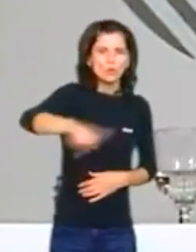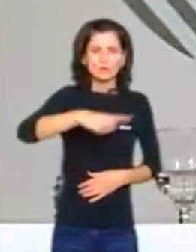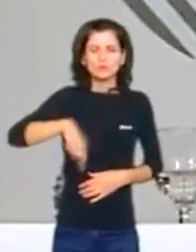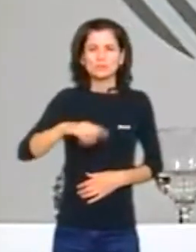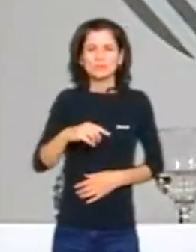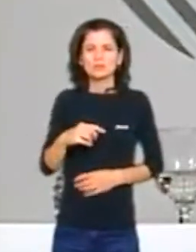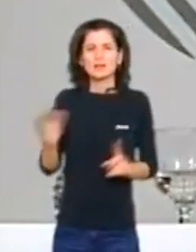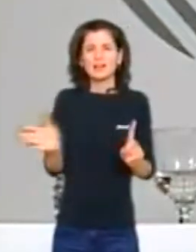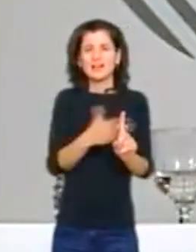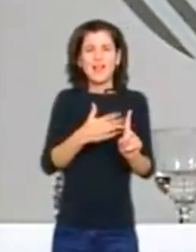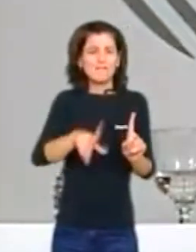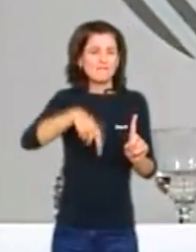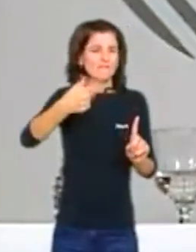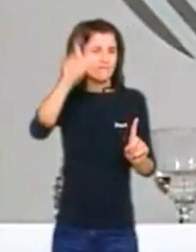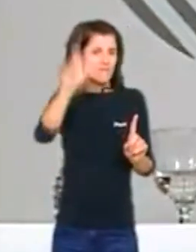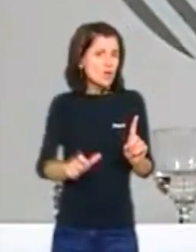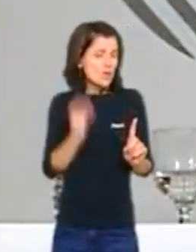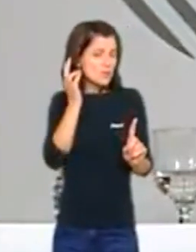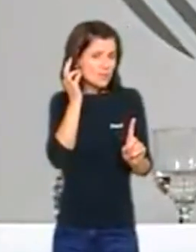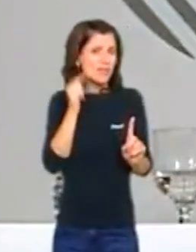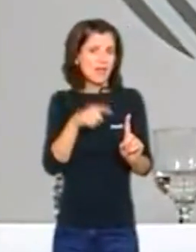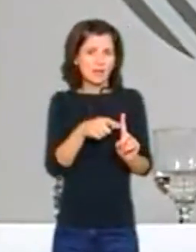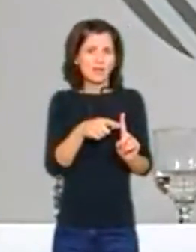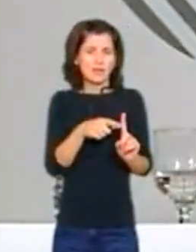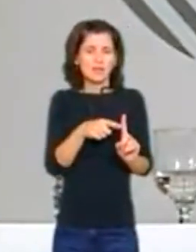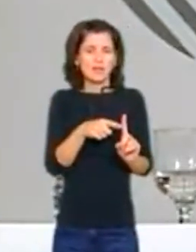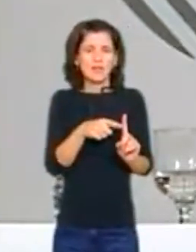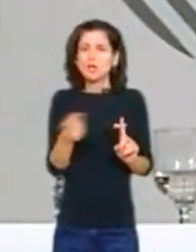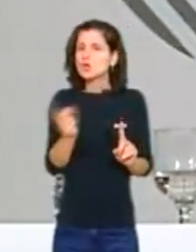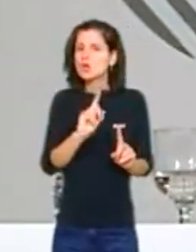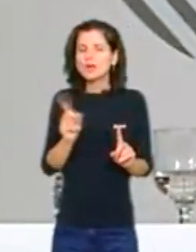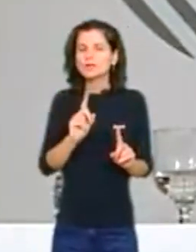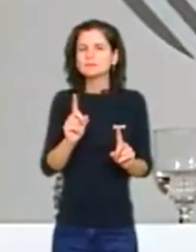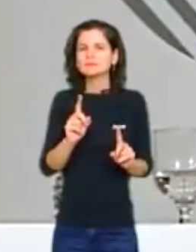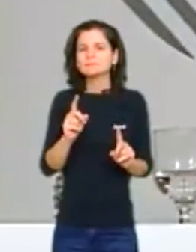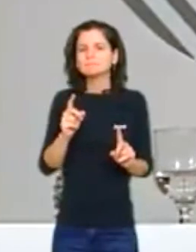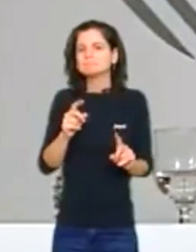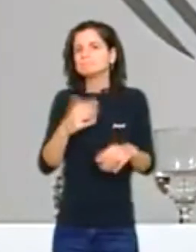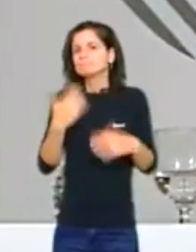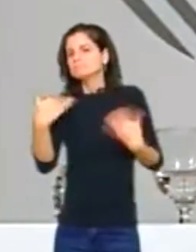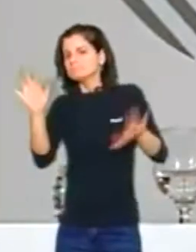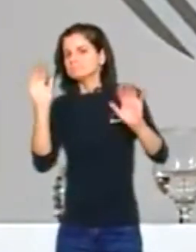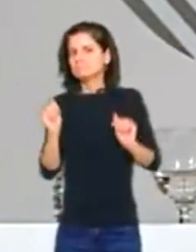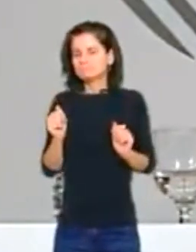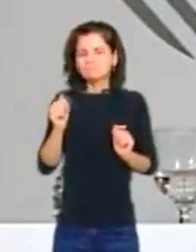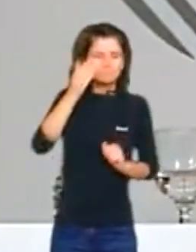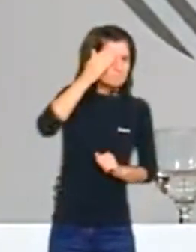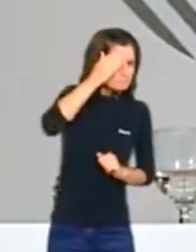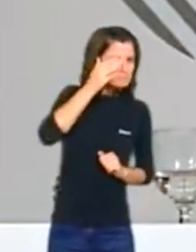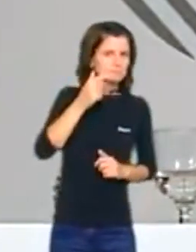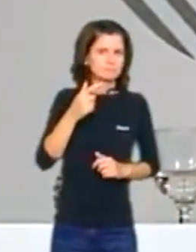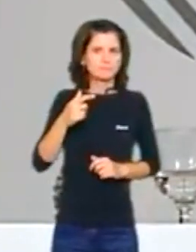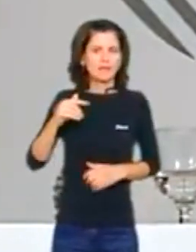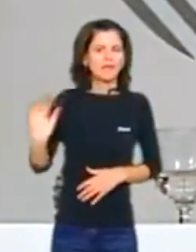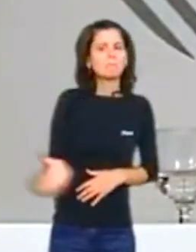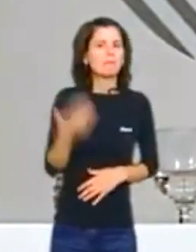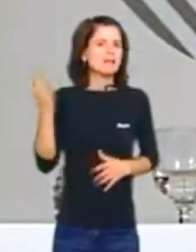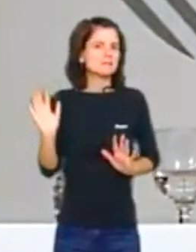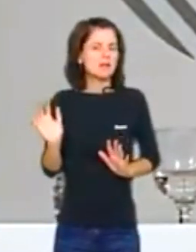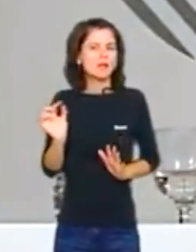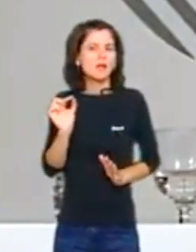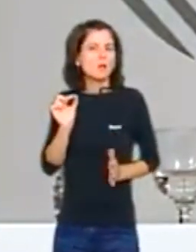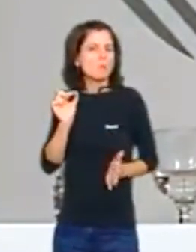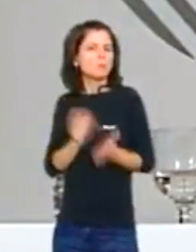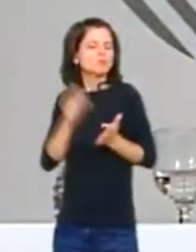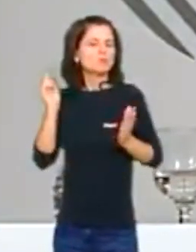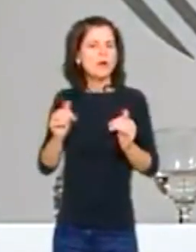La violencia de género no es una violencia interpersonal, no es una cuestión que pasa en una